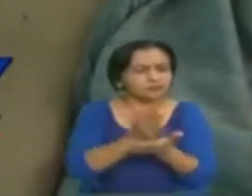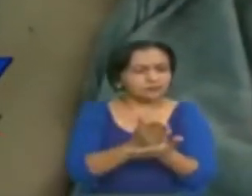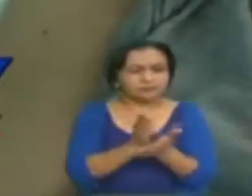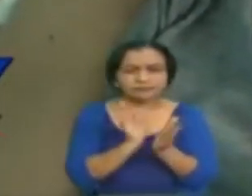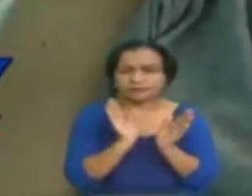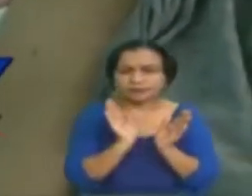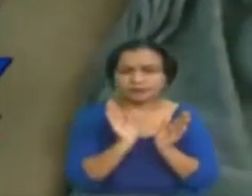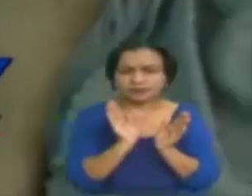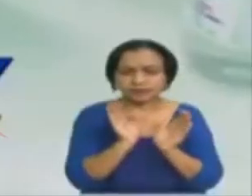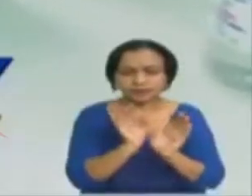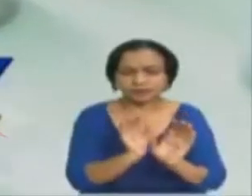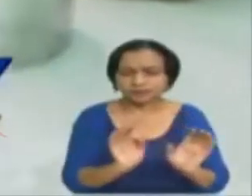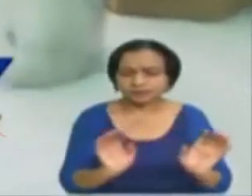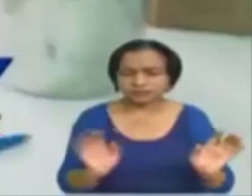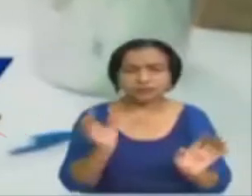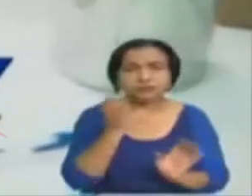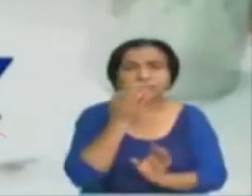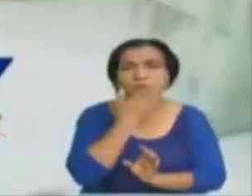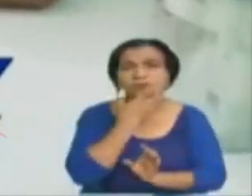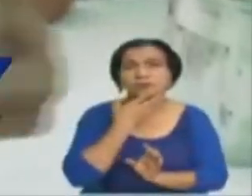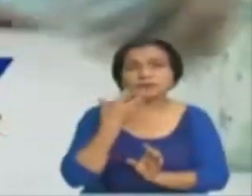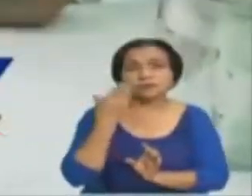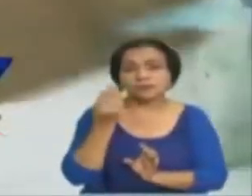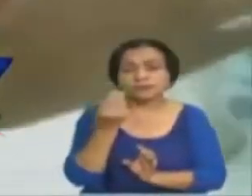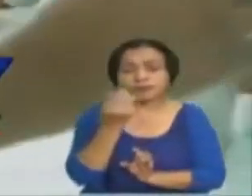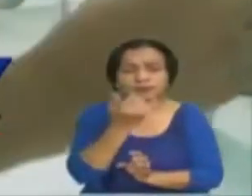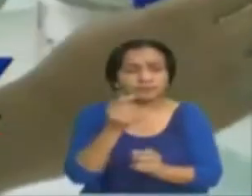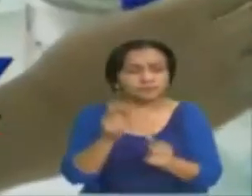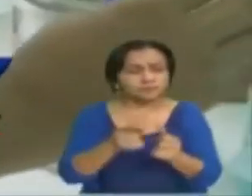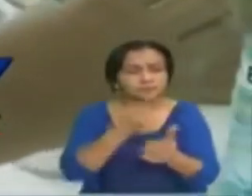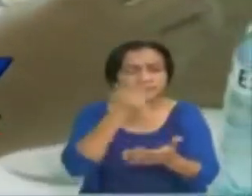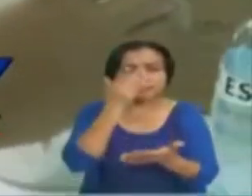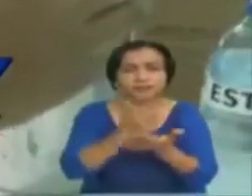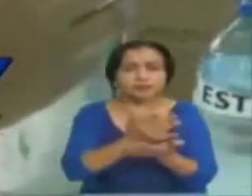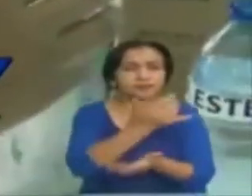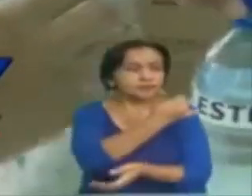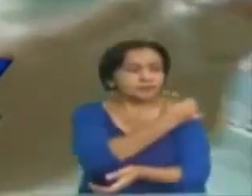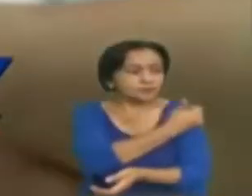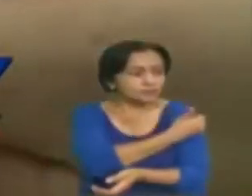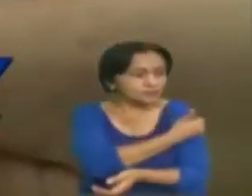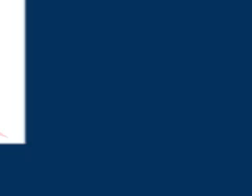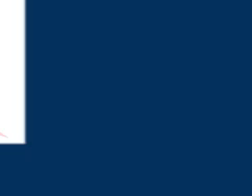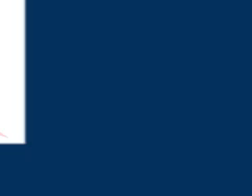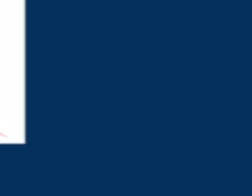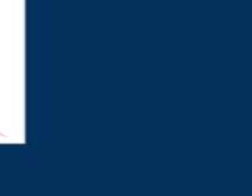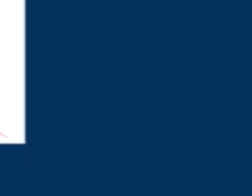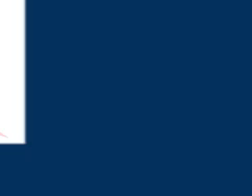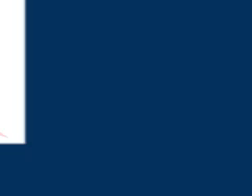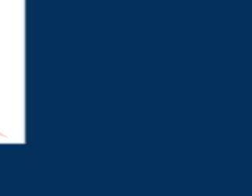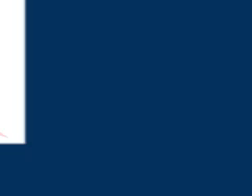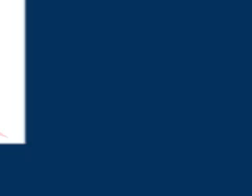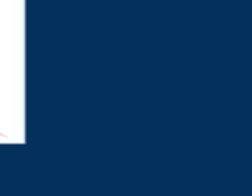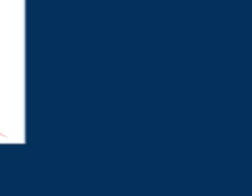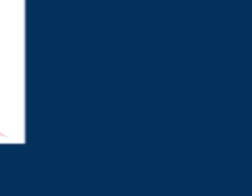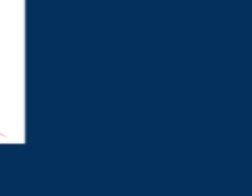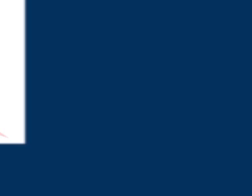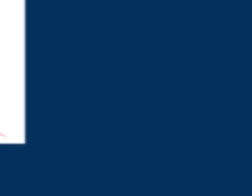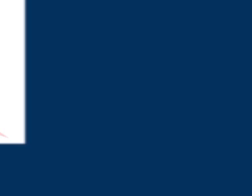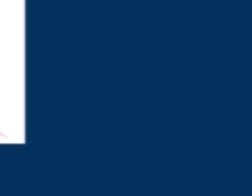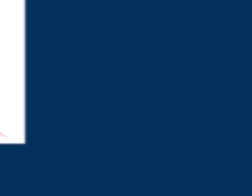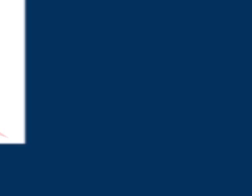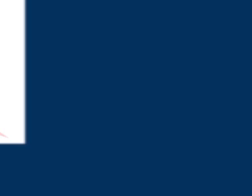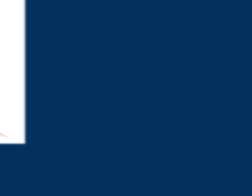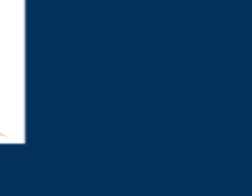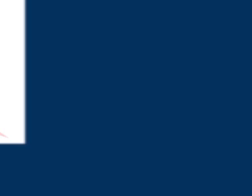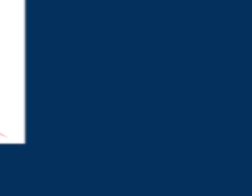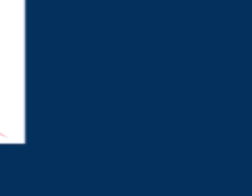Santos López, en Totogalpa, en el Centro de Salud Ernesto Che Guevara, comandante, en Palacahuina, Aide Meneses, el Centro